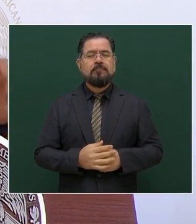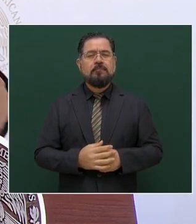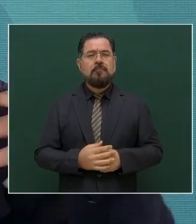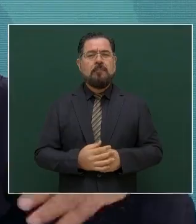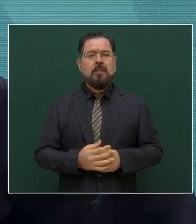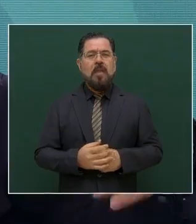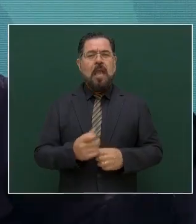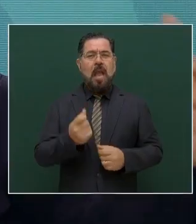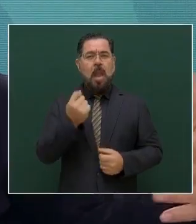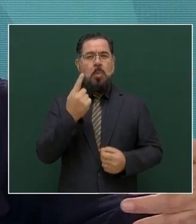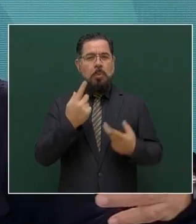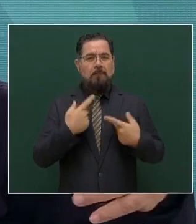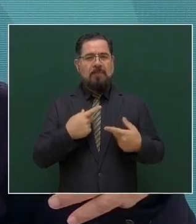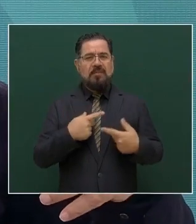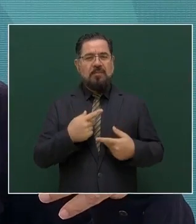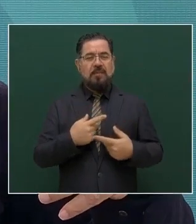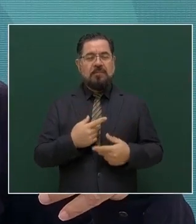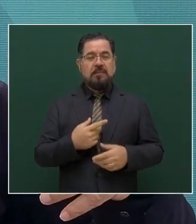salían a decir